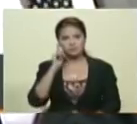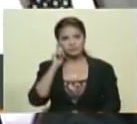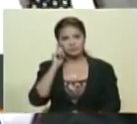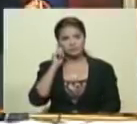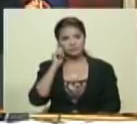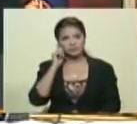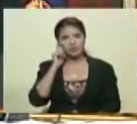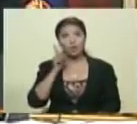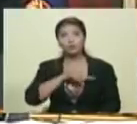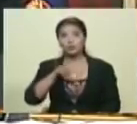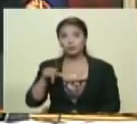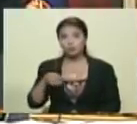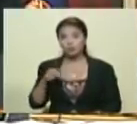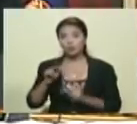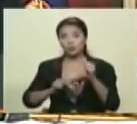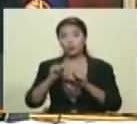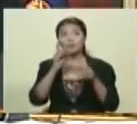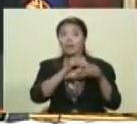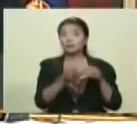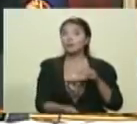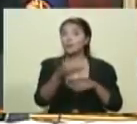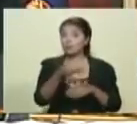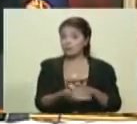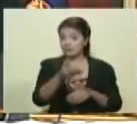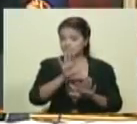Nosotros hacemos, este es un dato importante,